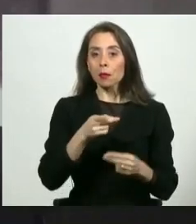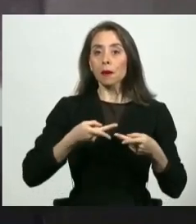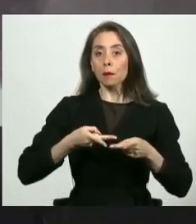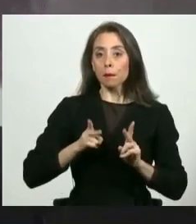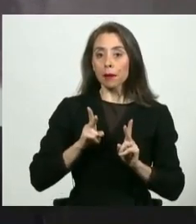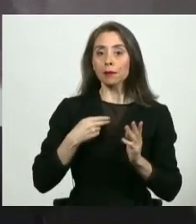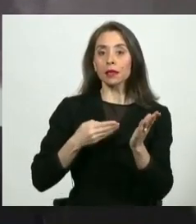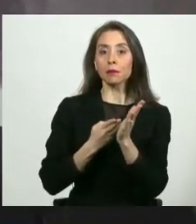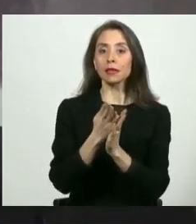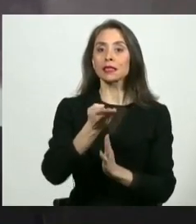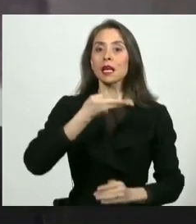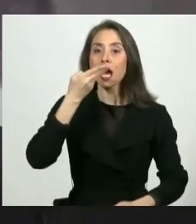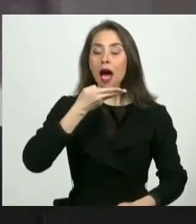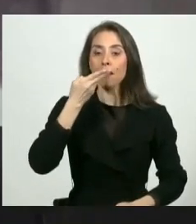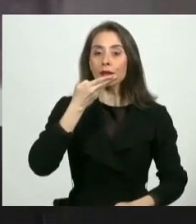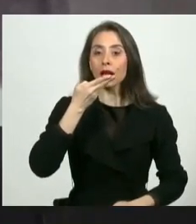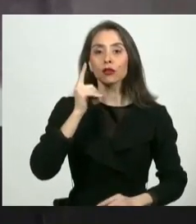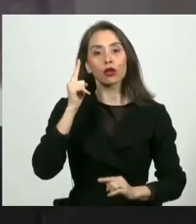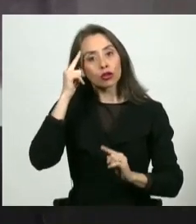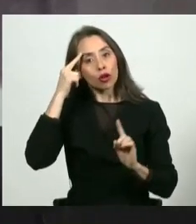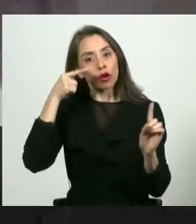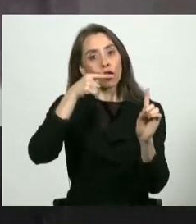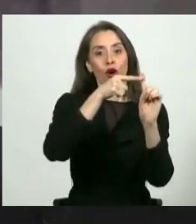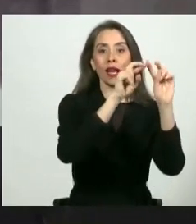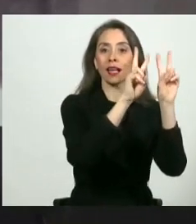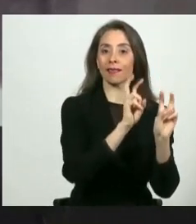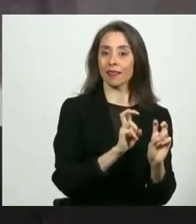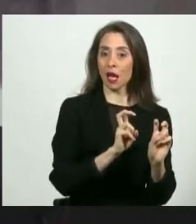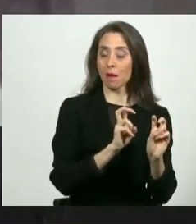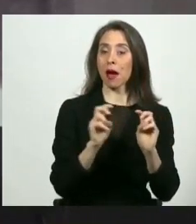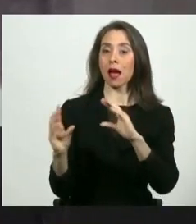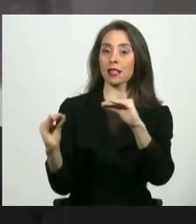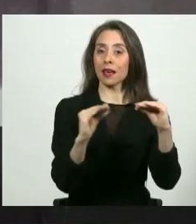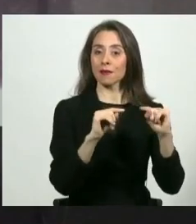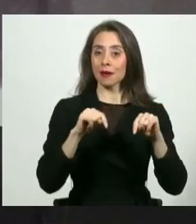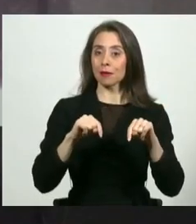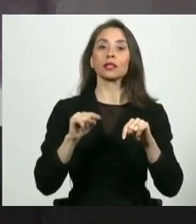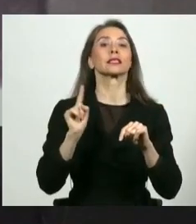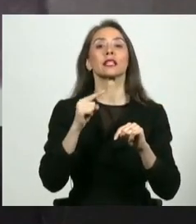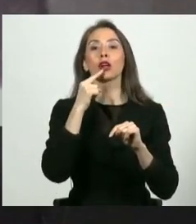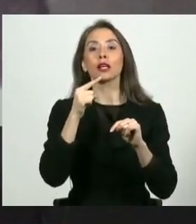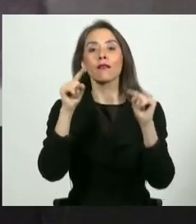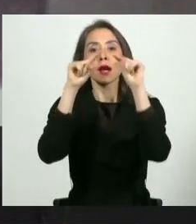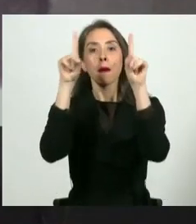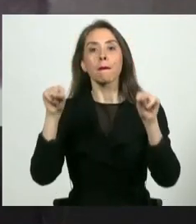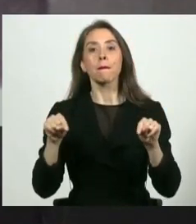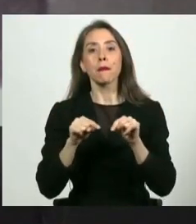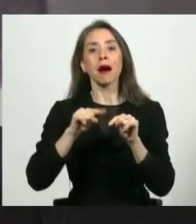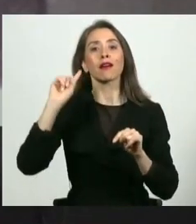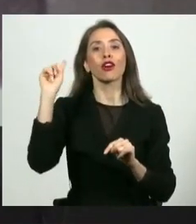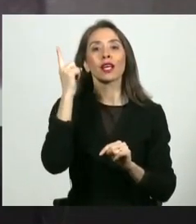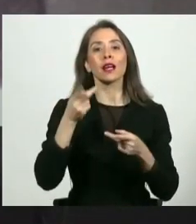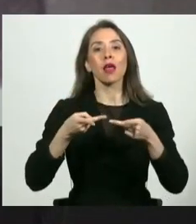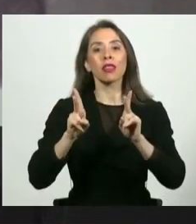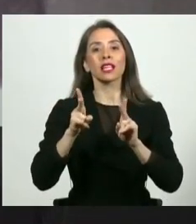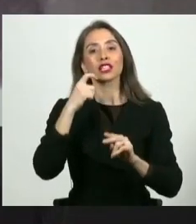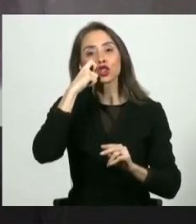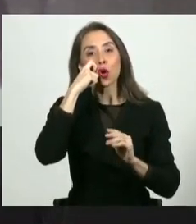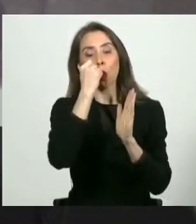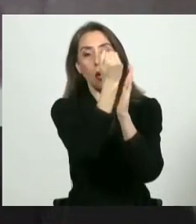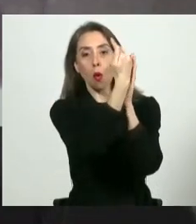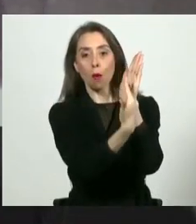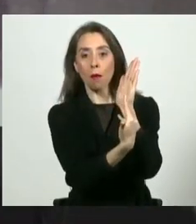esta intervención sin entrar directamente al tema que nos convoca, sino refiriéndome al marco general de los derechos humanos.